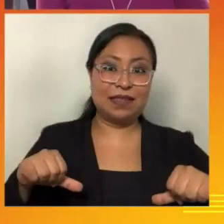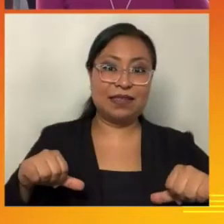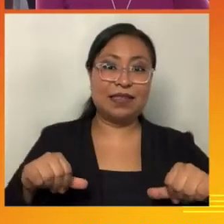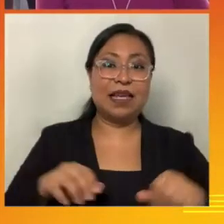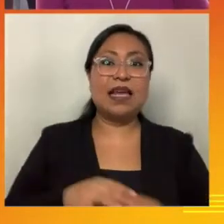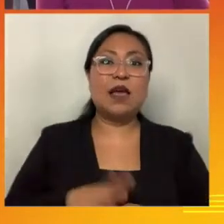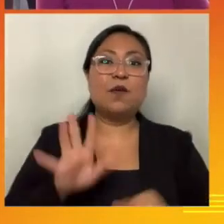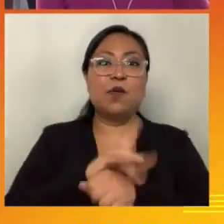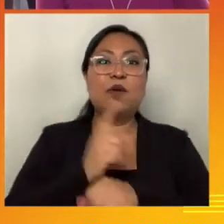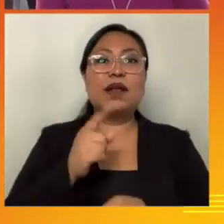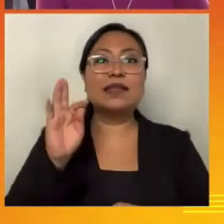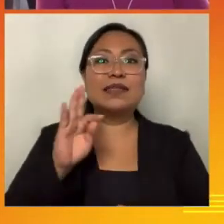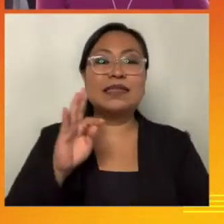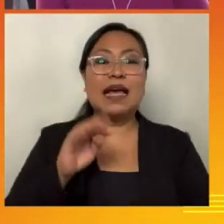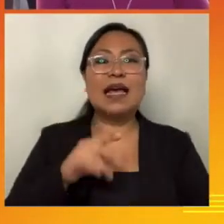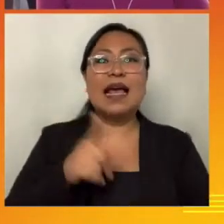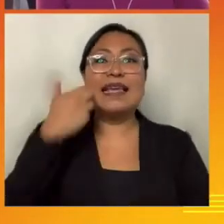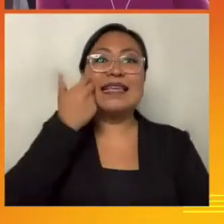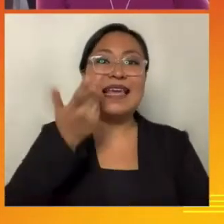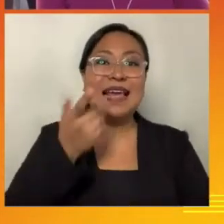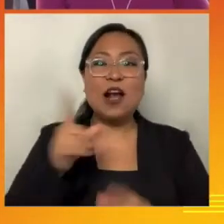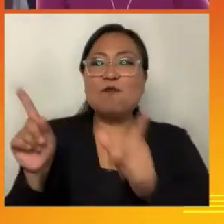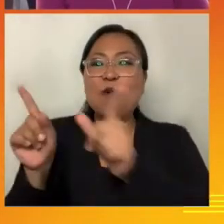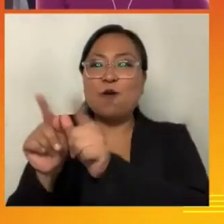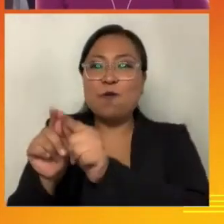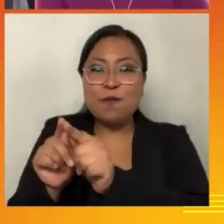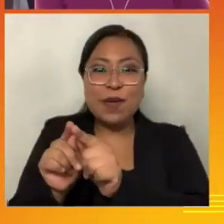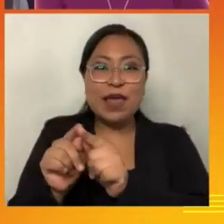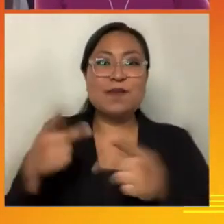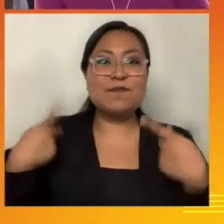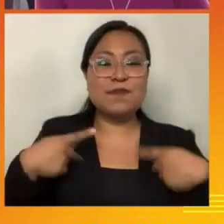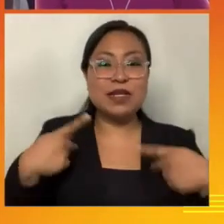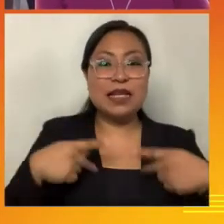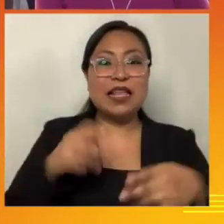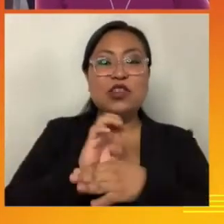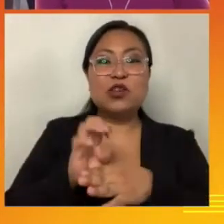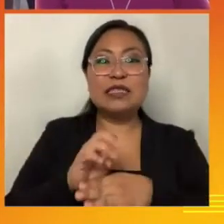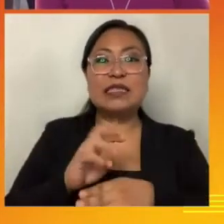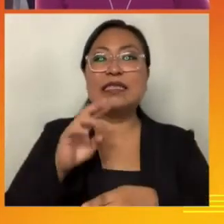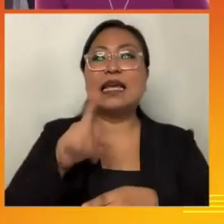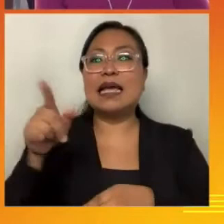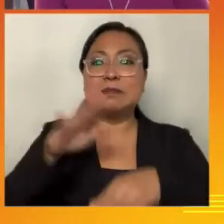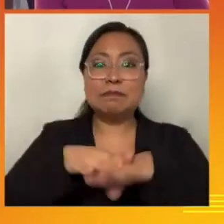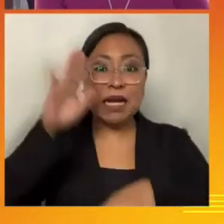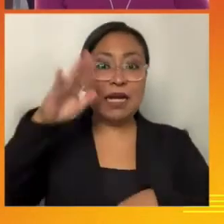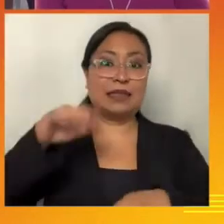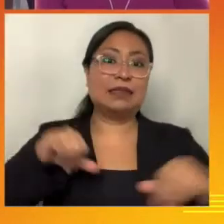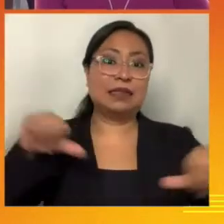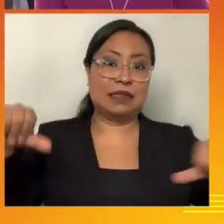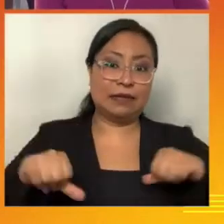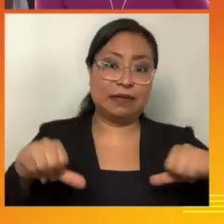de buscar optimizar recursos y buscar optimizar recursos y tiempo,